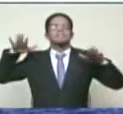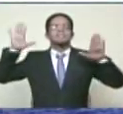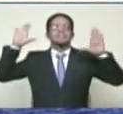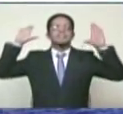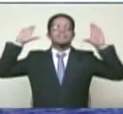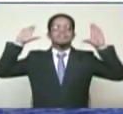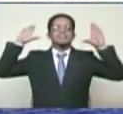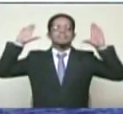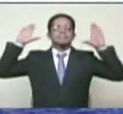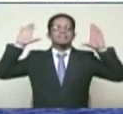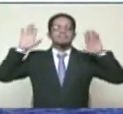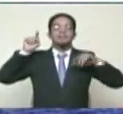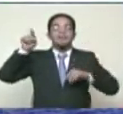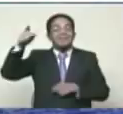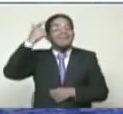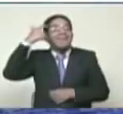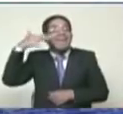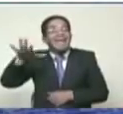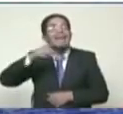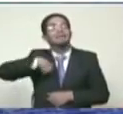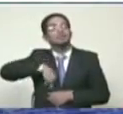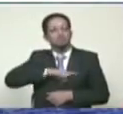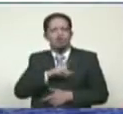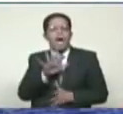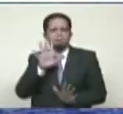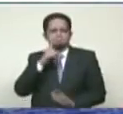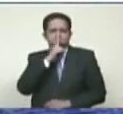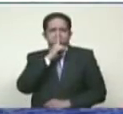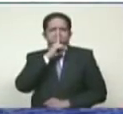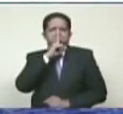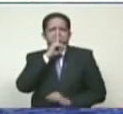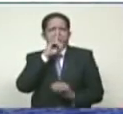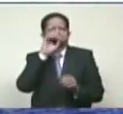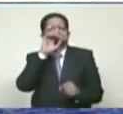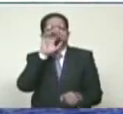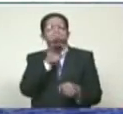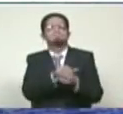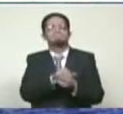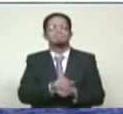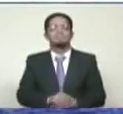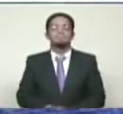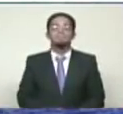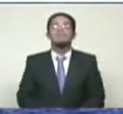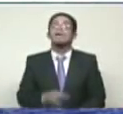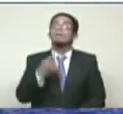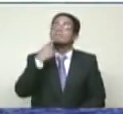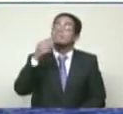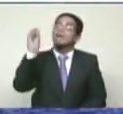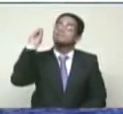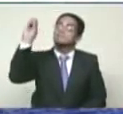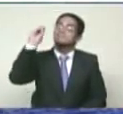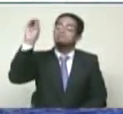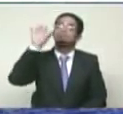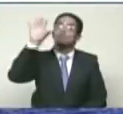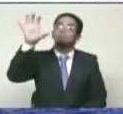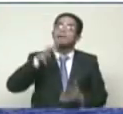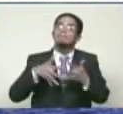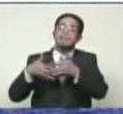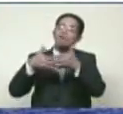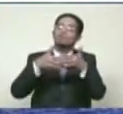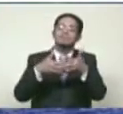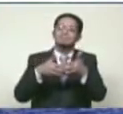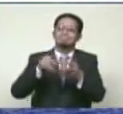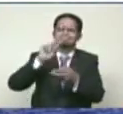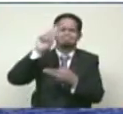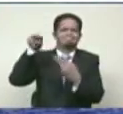Ellos creen que por esa vía nos vamos a entregar. Le decimos al imperio norteamericano, jamás,